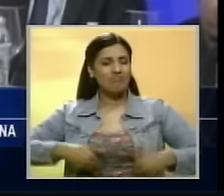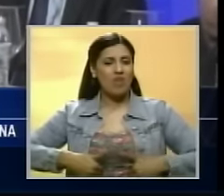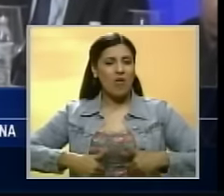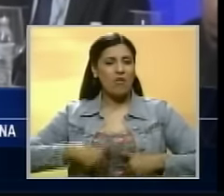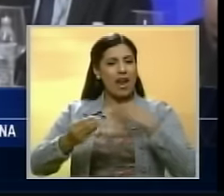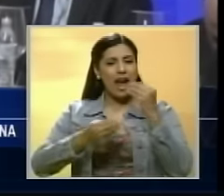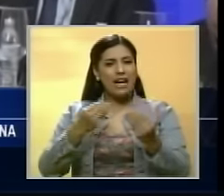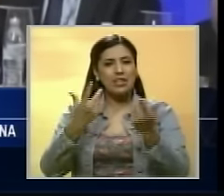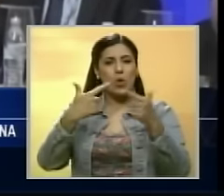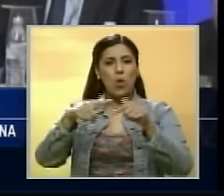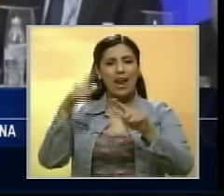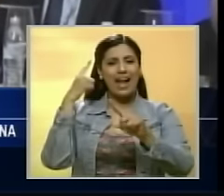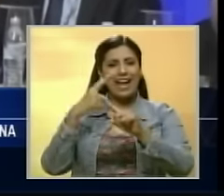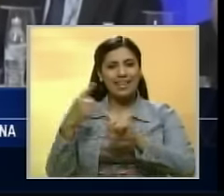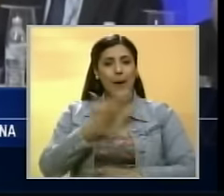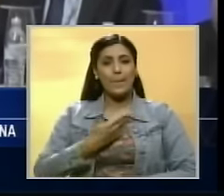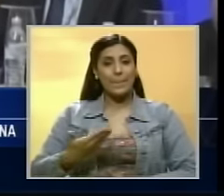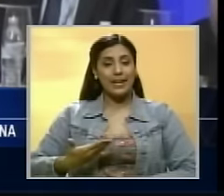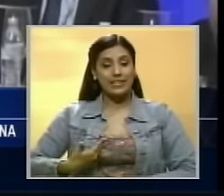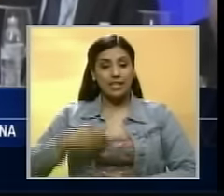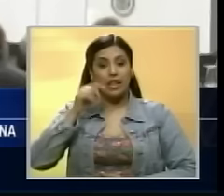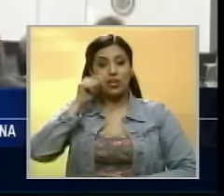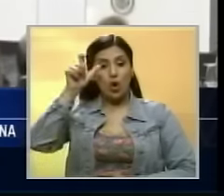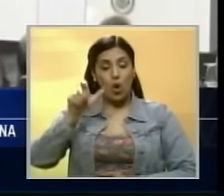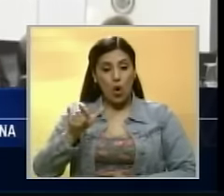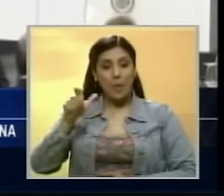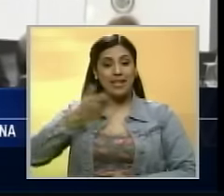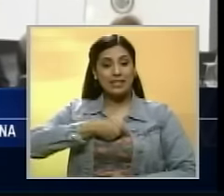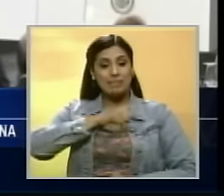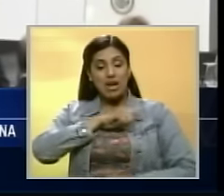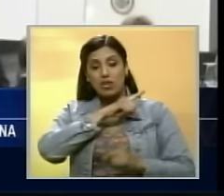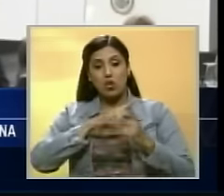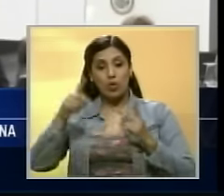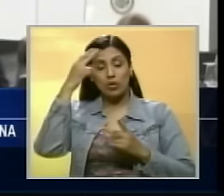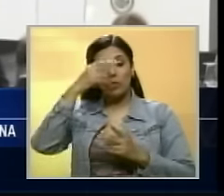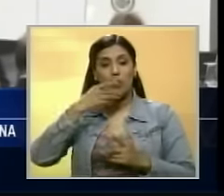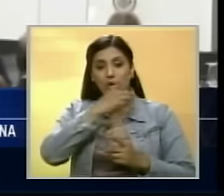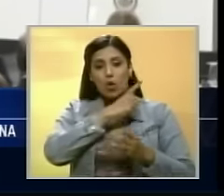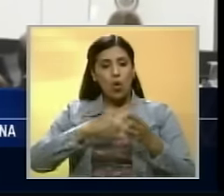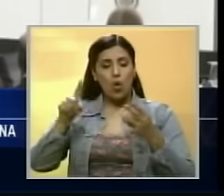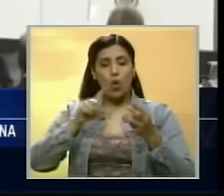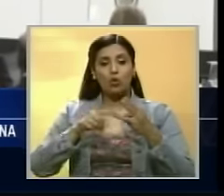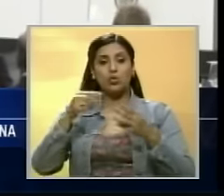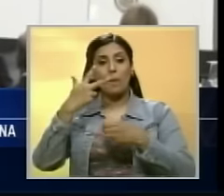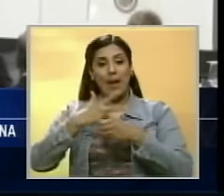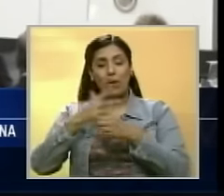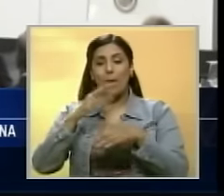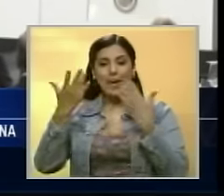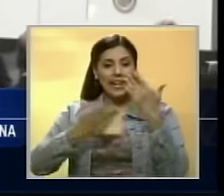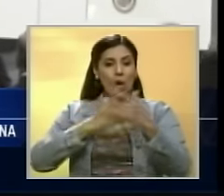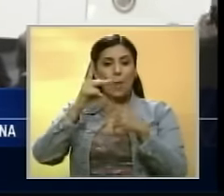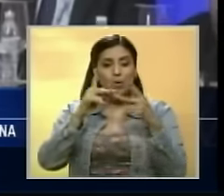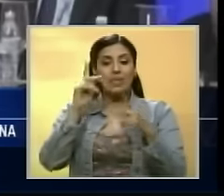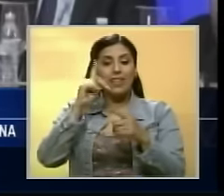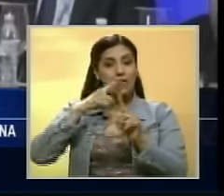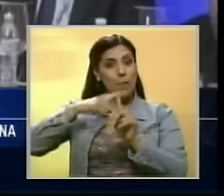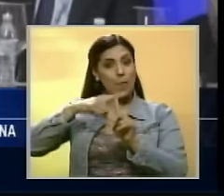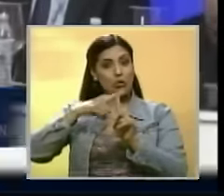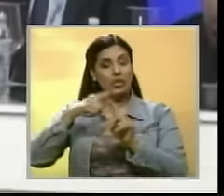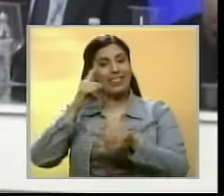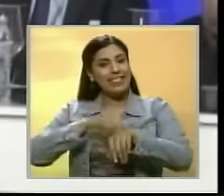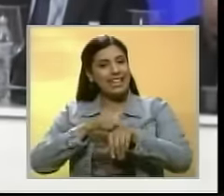realizados por los expresidentes José Luis Rodríguez zapatero Leonel Fernández y Martín torrijos para que el proceso llegue a resultados positivos